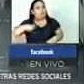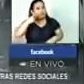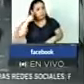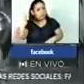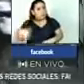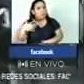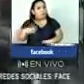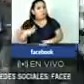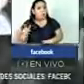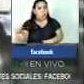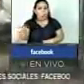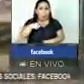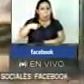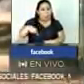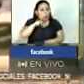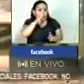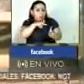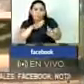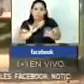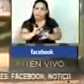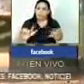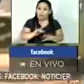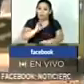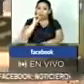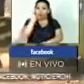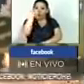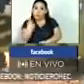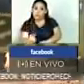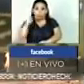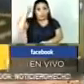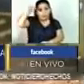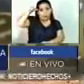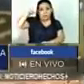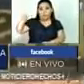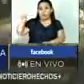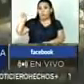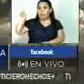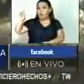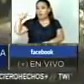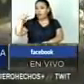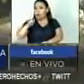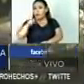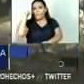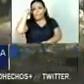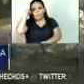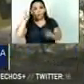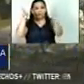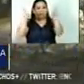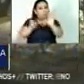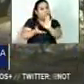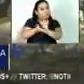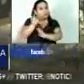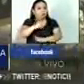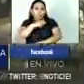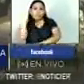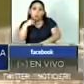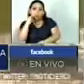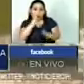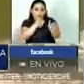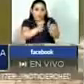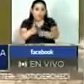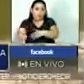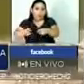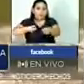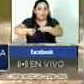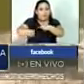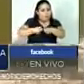no le tienen lástima a nadie. Para el analista Jorge Villacorta, el alza en los homicidios se debe a que los planes de seguridad no